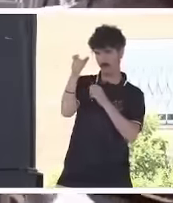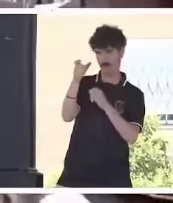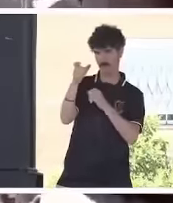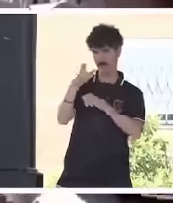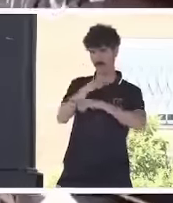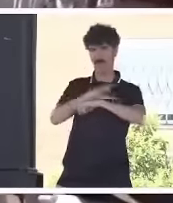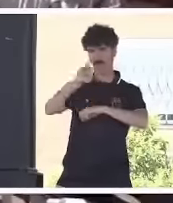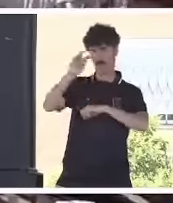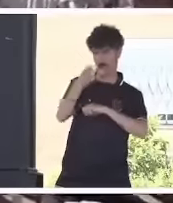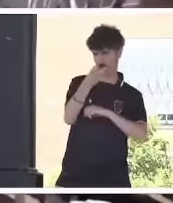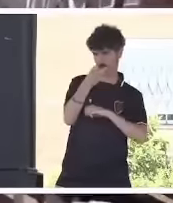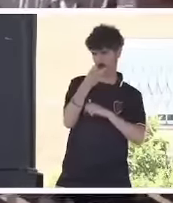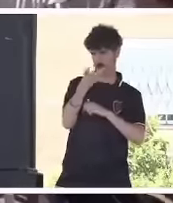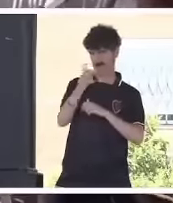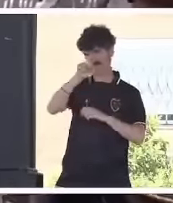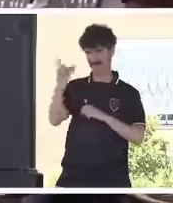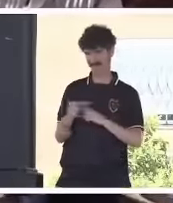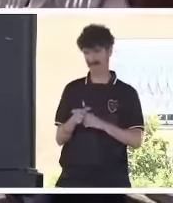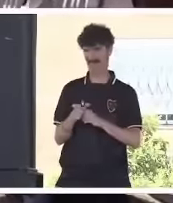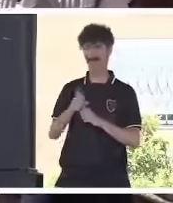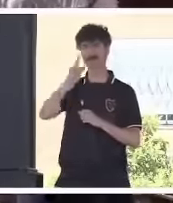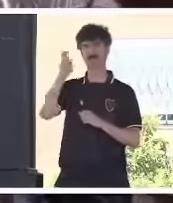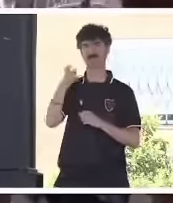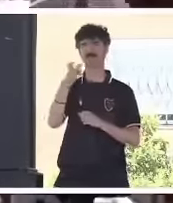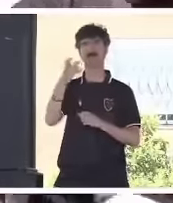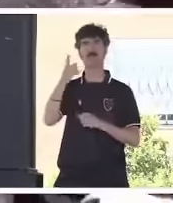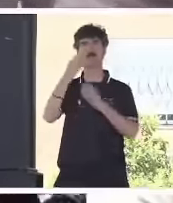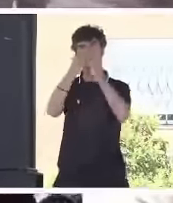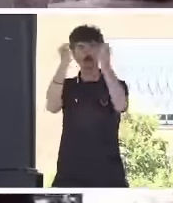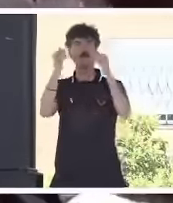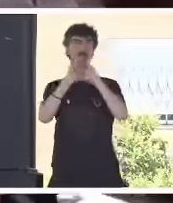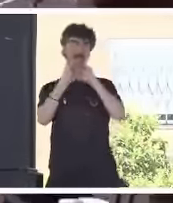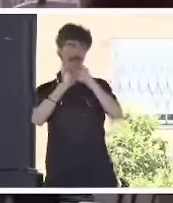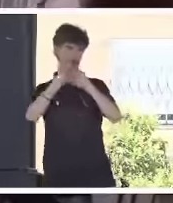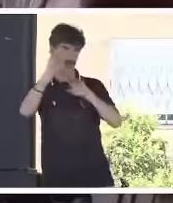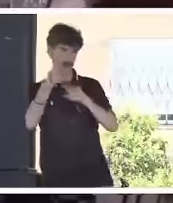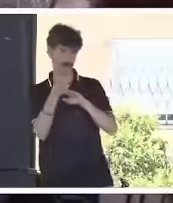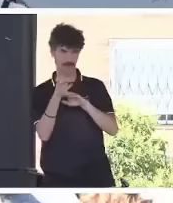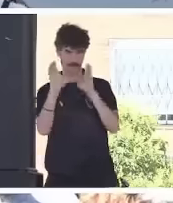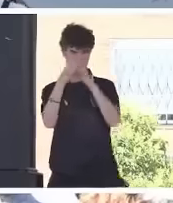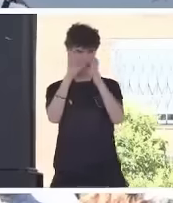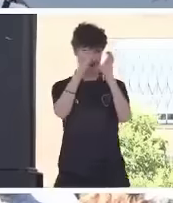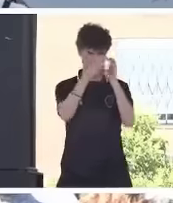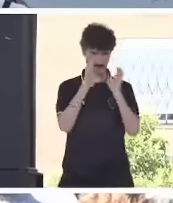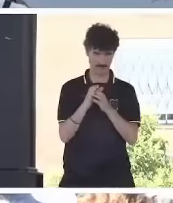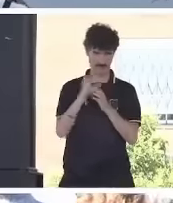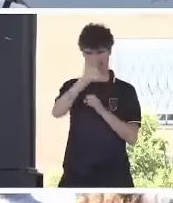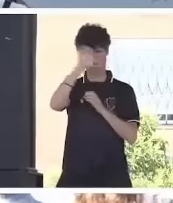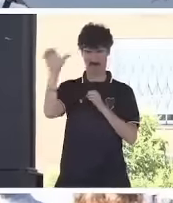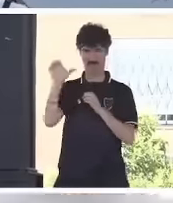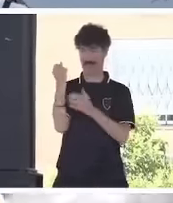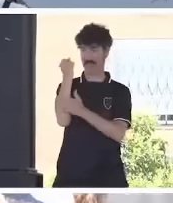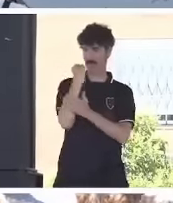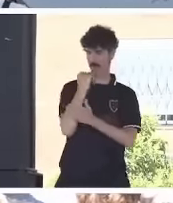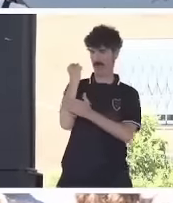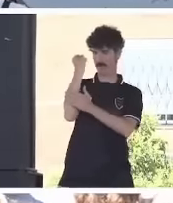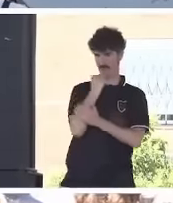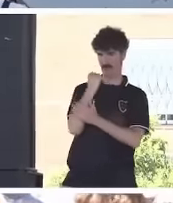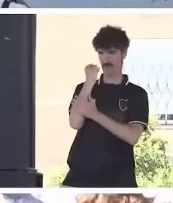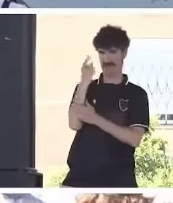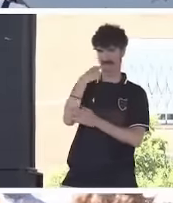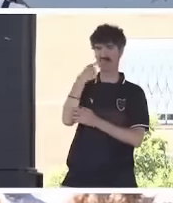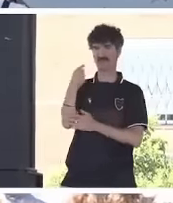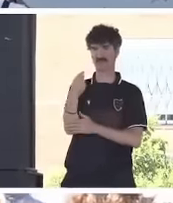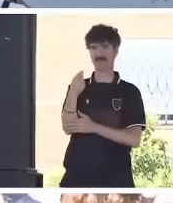Sinistra Italiana y Doya, si me he olvidado a alguien, te pido perdón. Muchísimas gracias por esos apoyos porque, como se ha